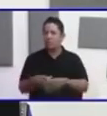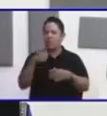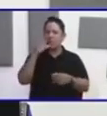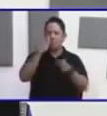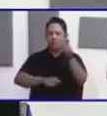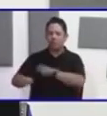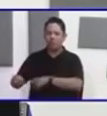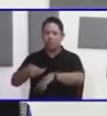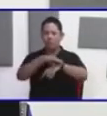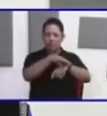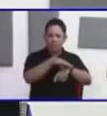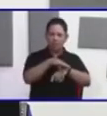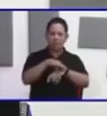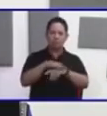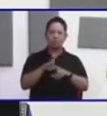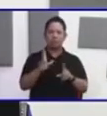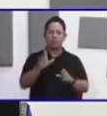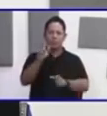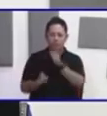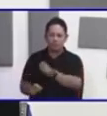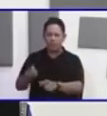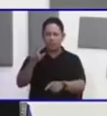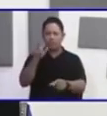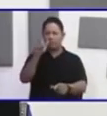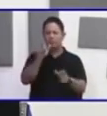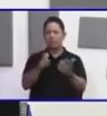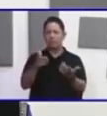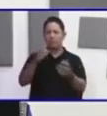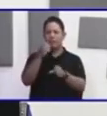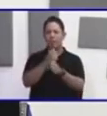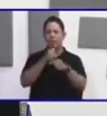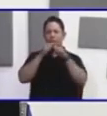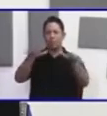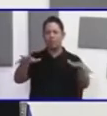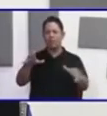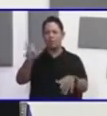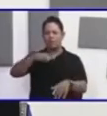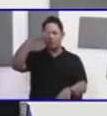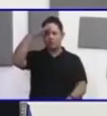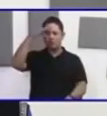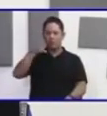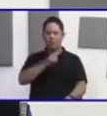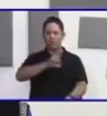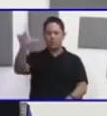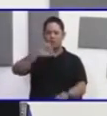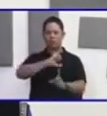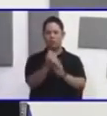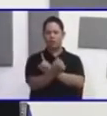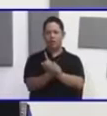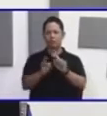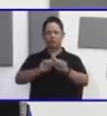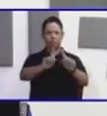médicos, nuestros servidores públicos, nuestras fuerzas militares, nuestros líderes sociales, todas estas personas